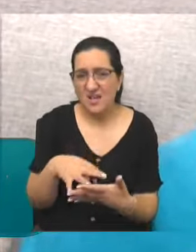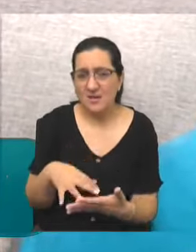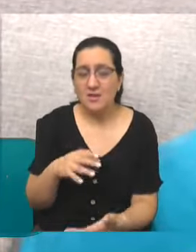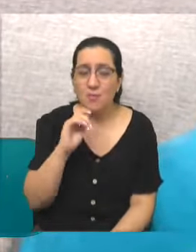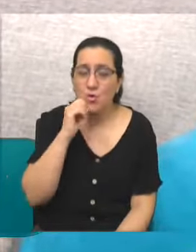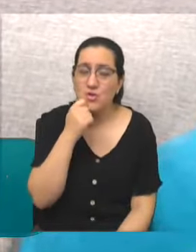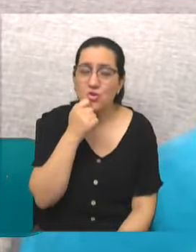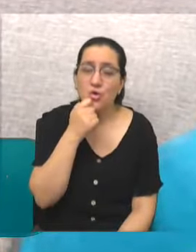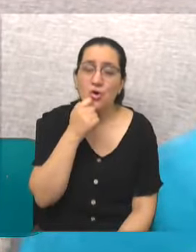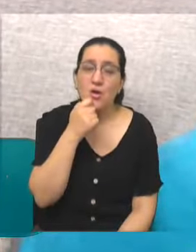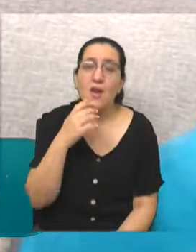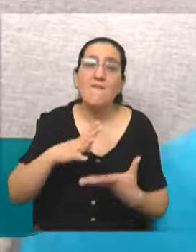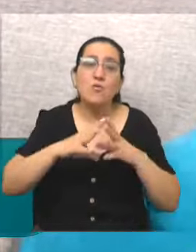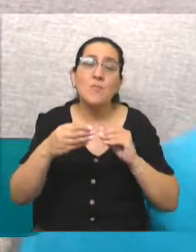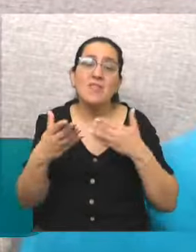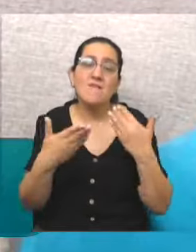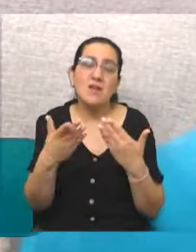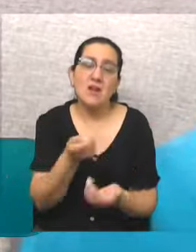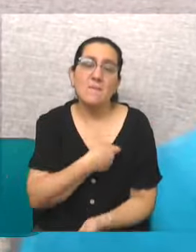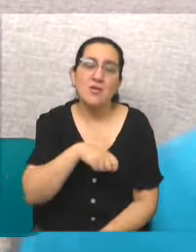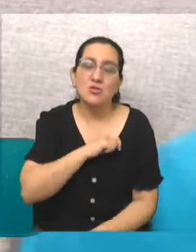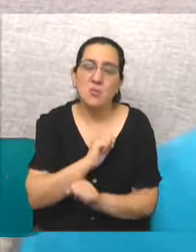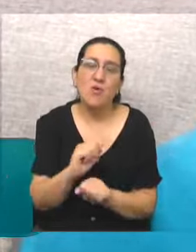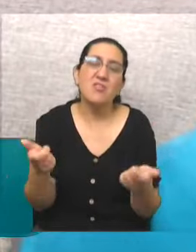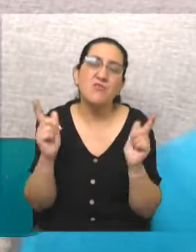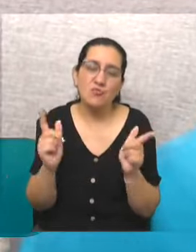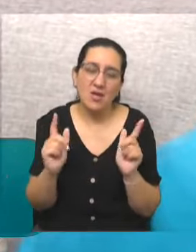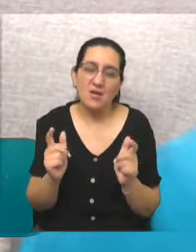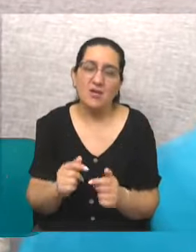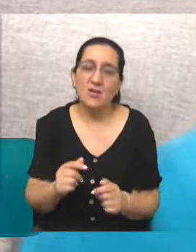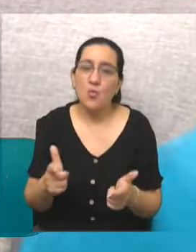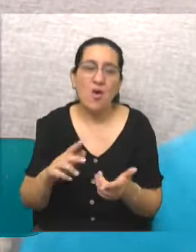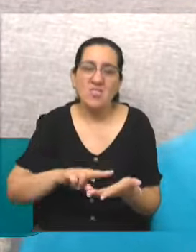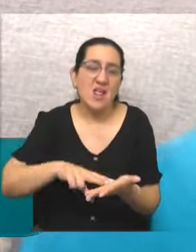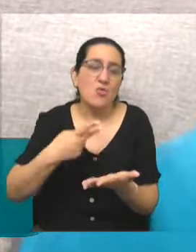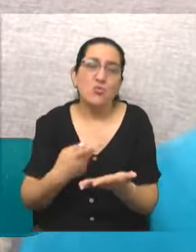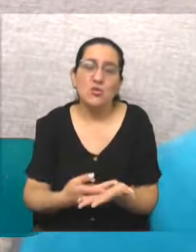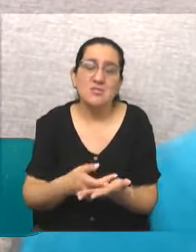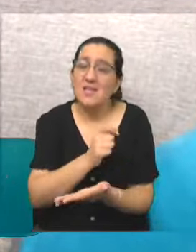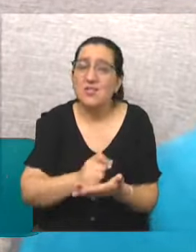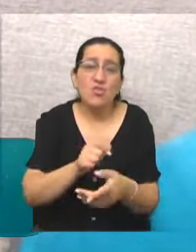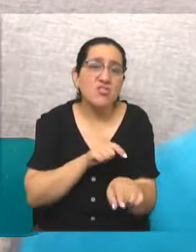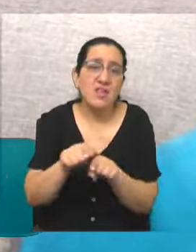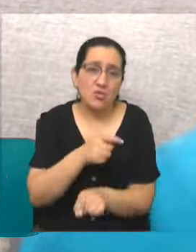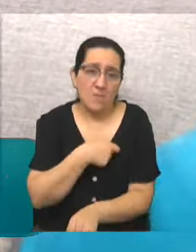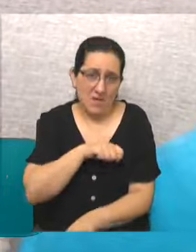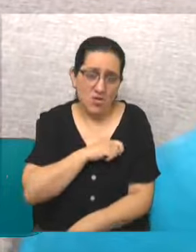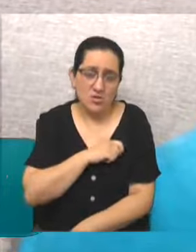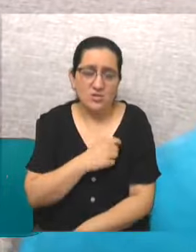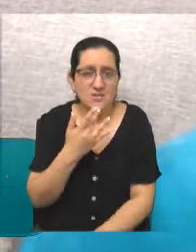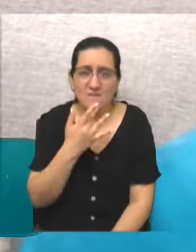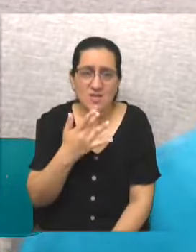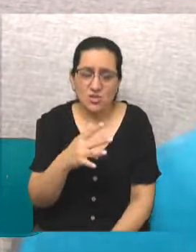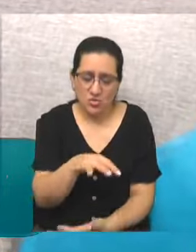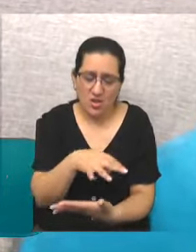en el vocabulario que, de nuevo, al ser en español, lo podemos disfrutar de otra manera, ¿no? No hay traductores en el medio y realmente es un libro bello de leer, ¿no?